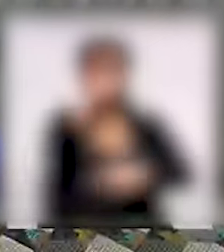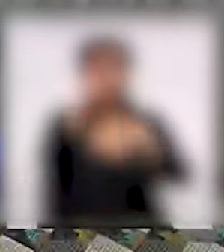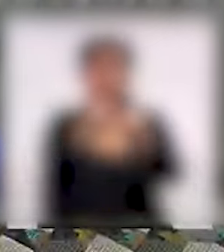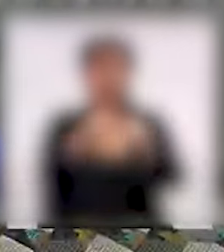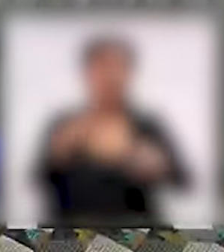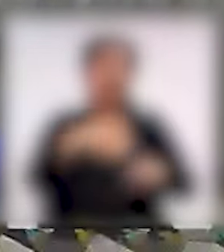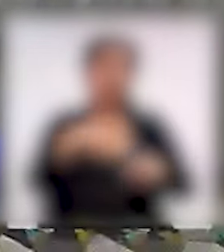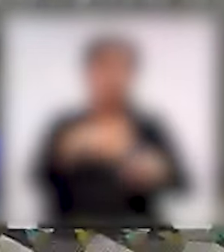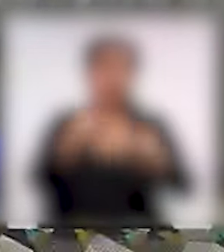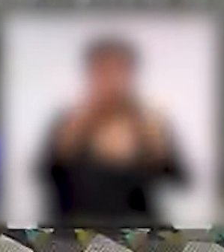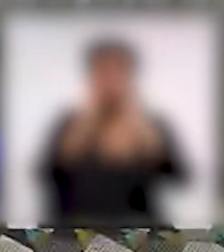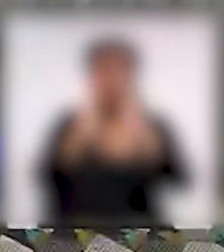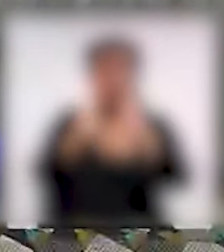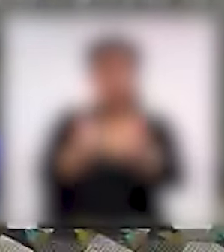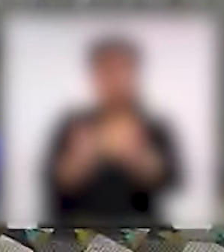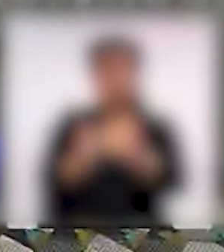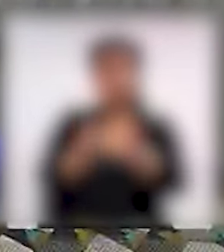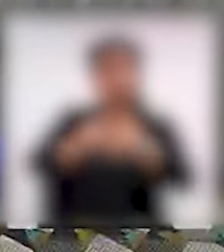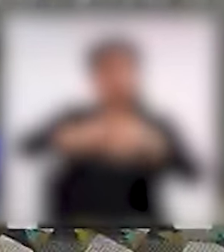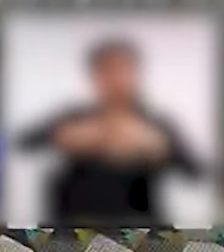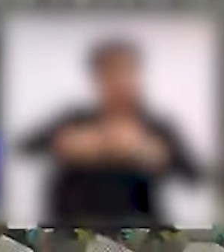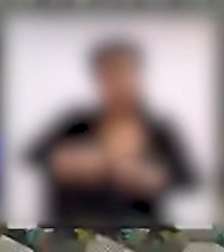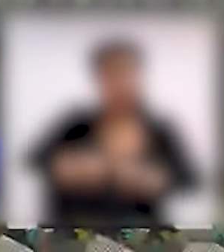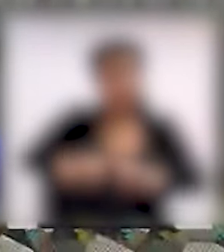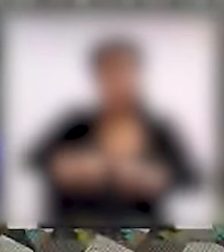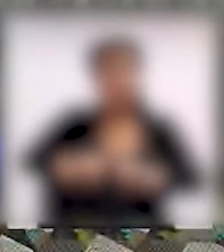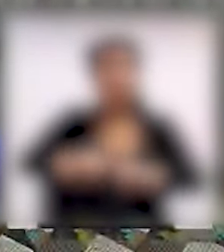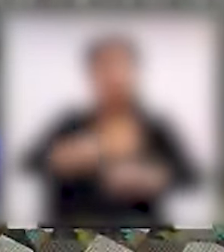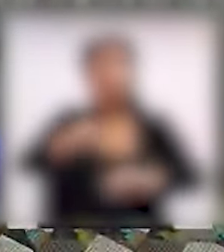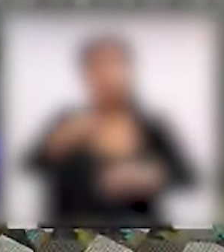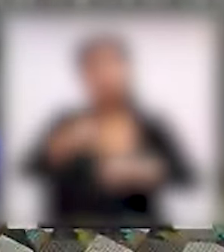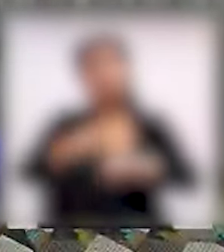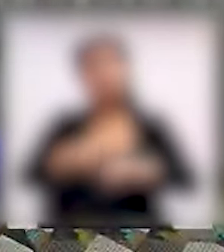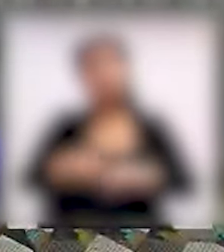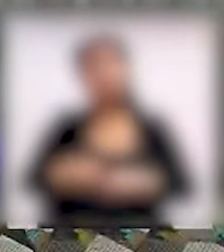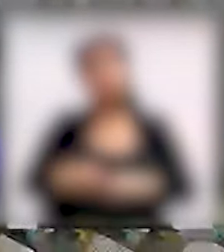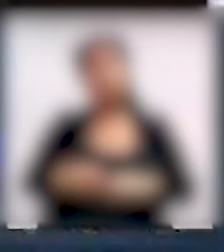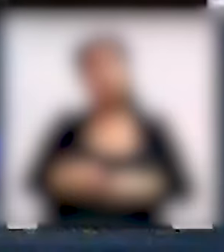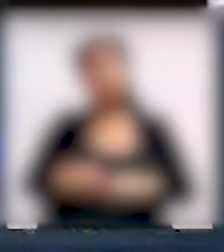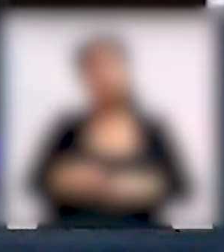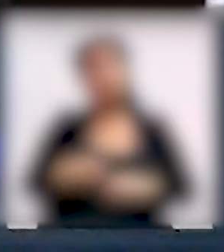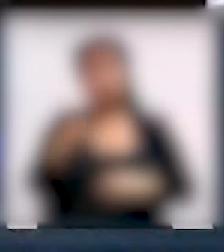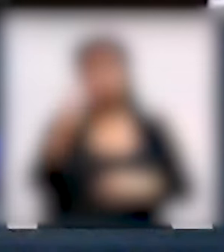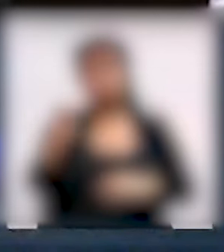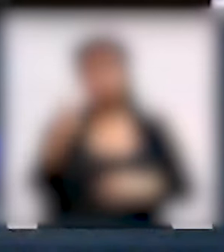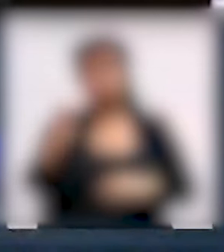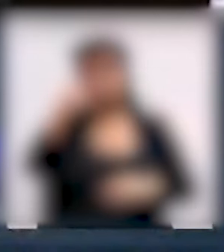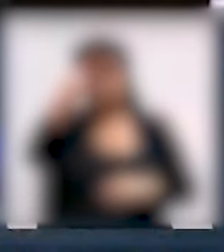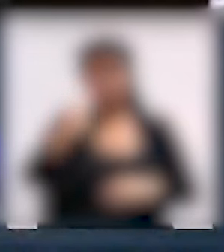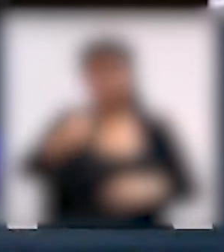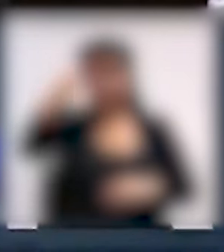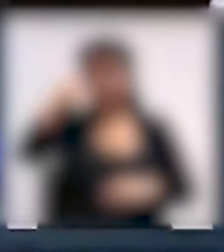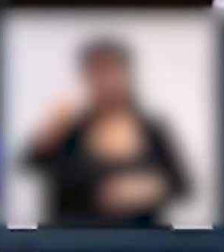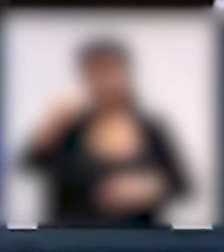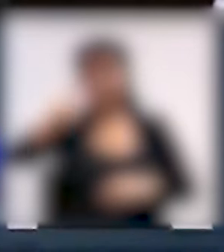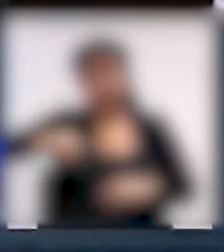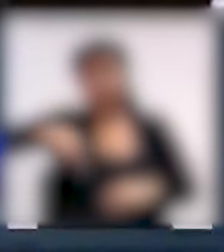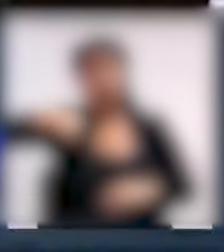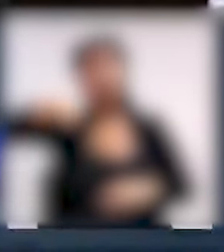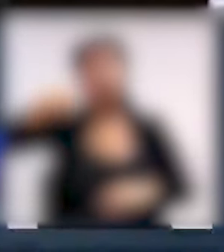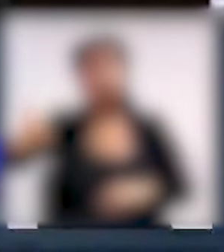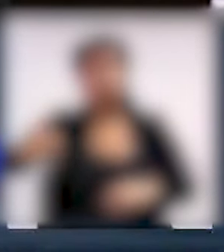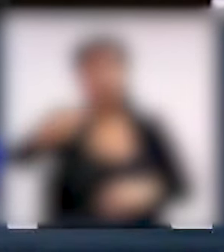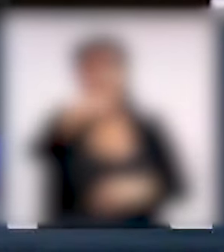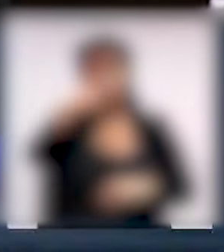la disponibilidad inicial de laborar eh dos días de la semana siguiente Me